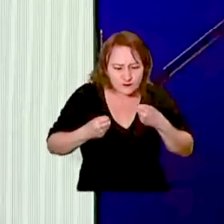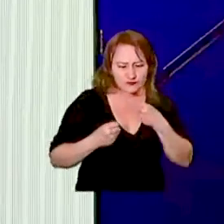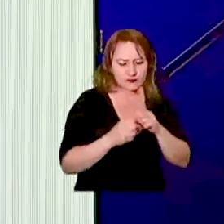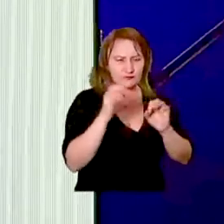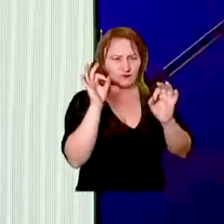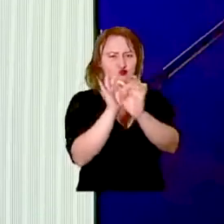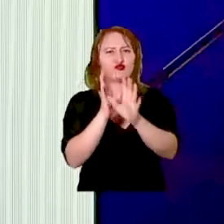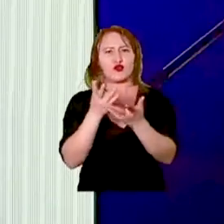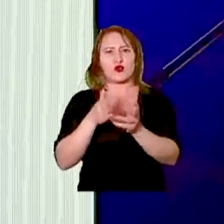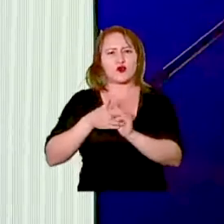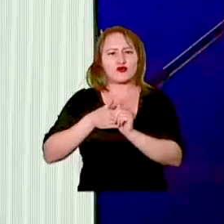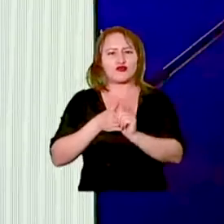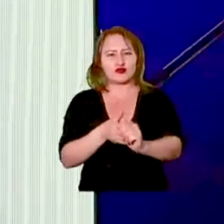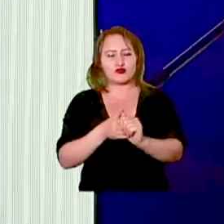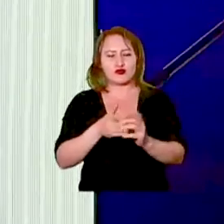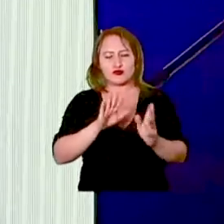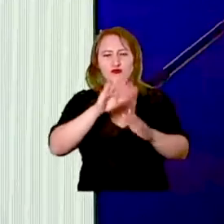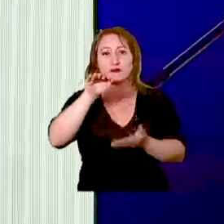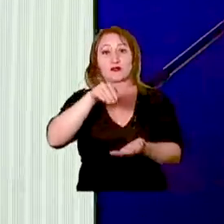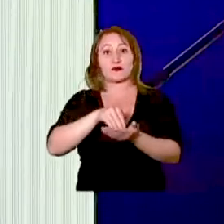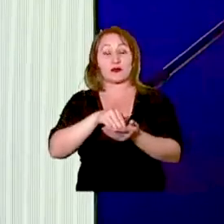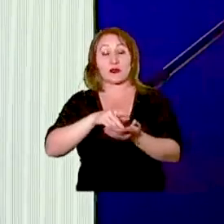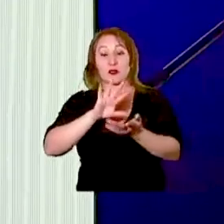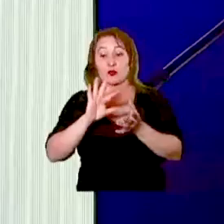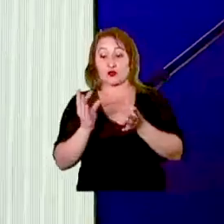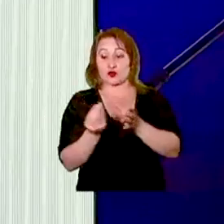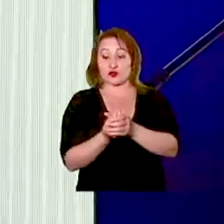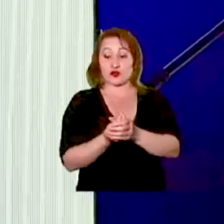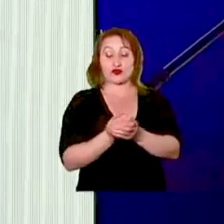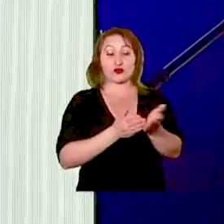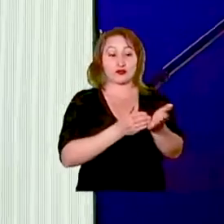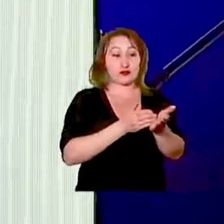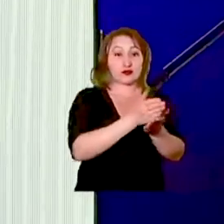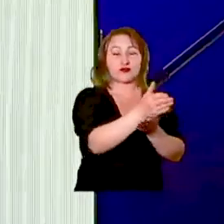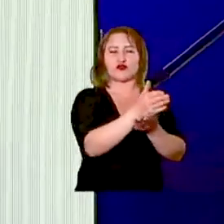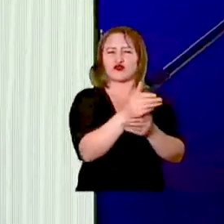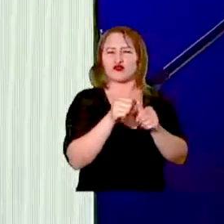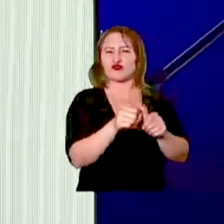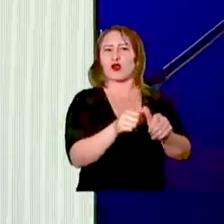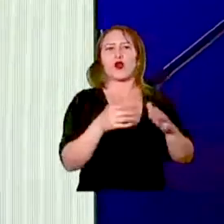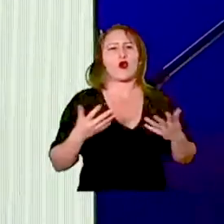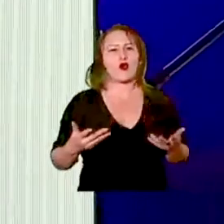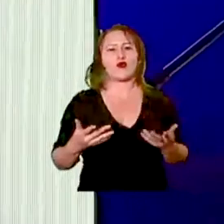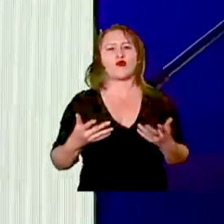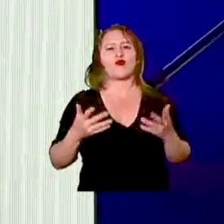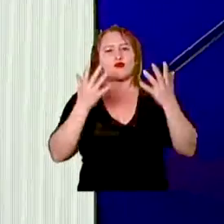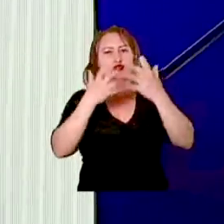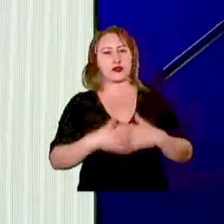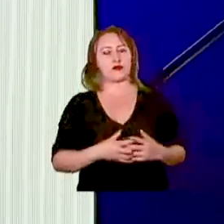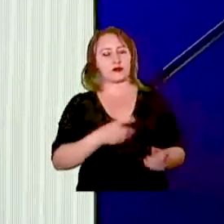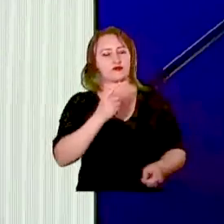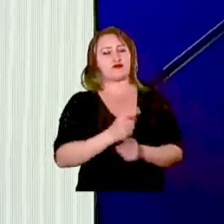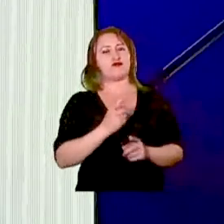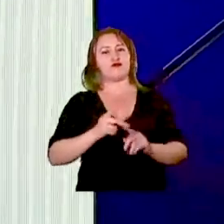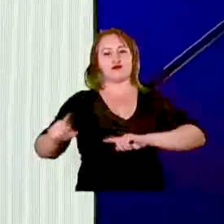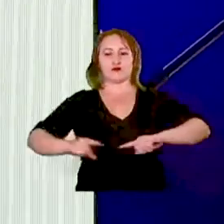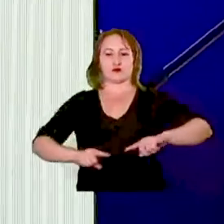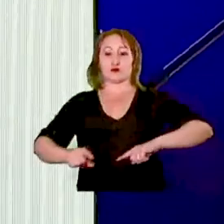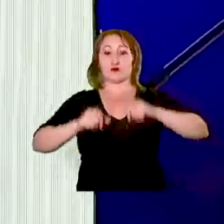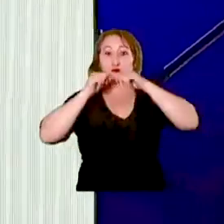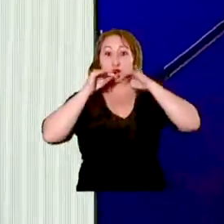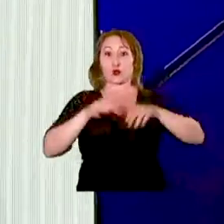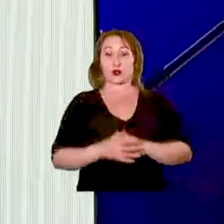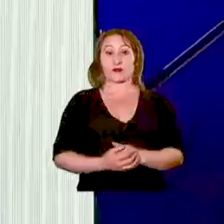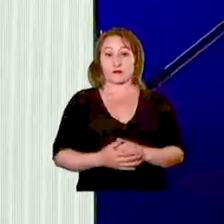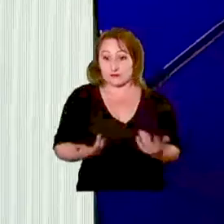construir una hoja de ruta centrada en la inclusión y la sostenibilidad para el correcto funcionamiento de la administración pública.